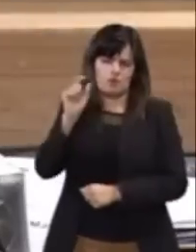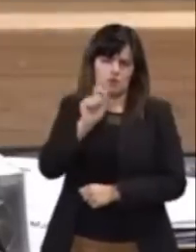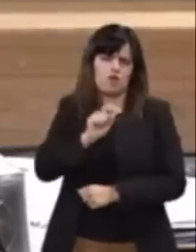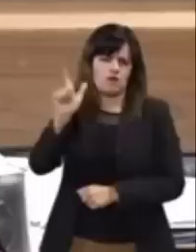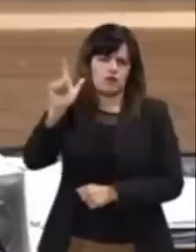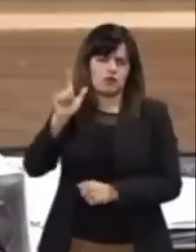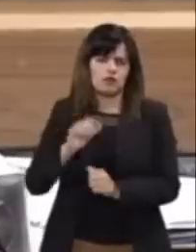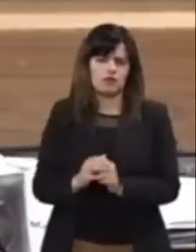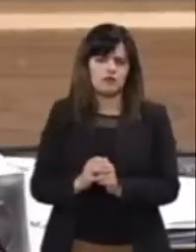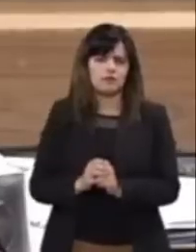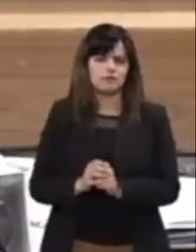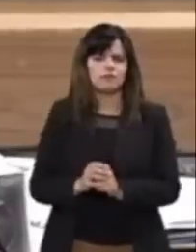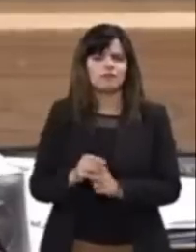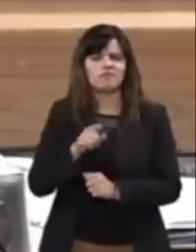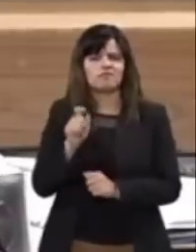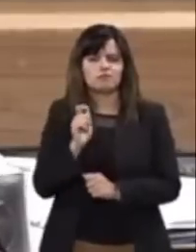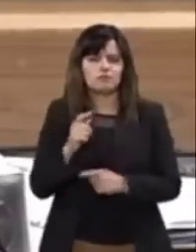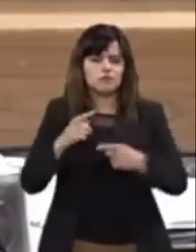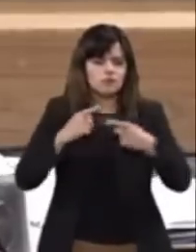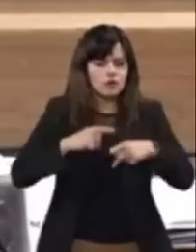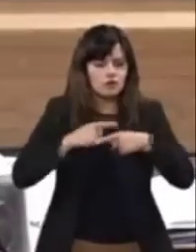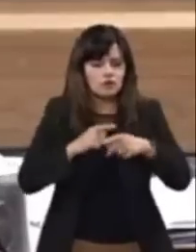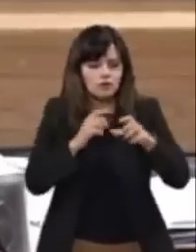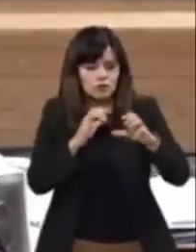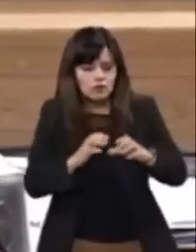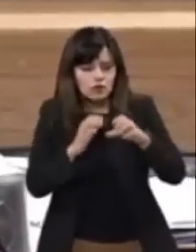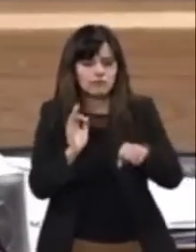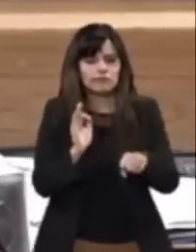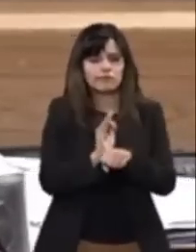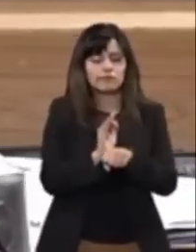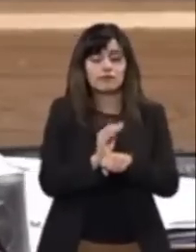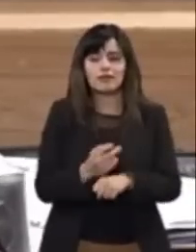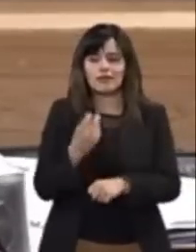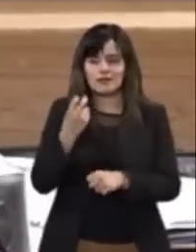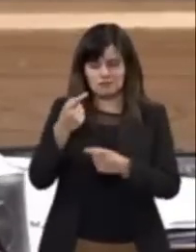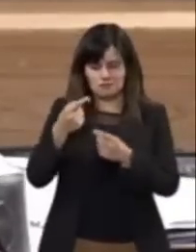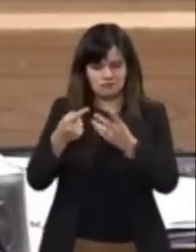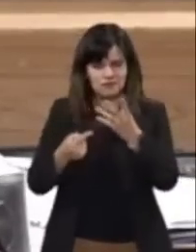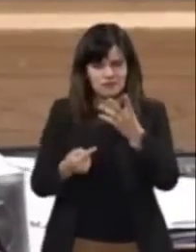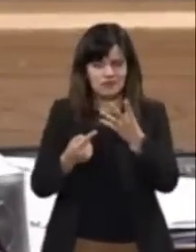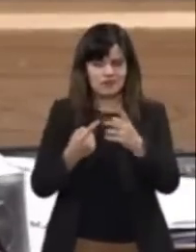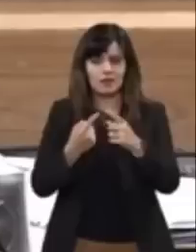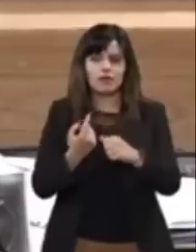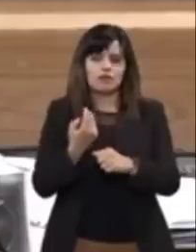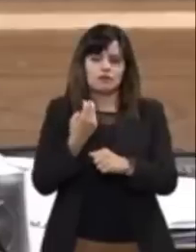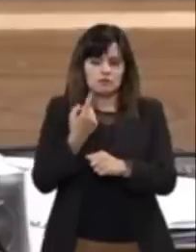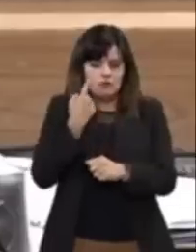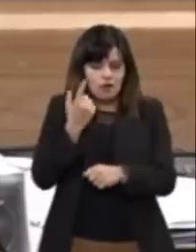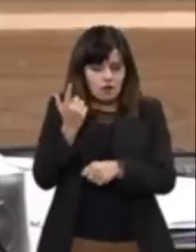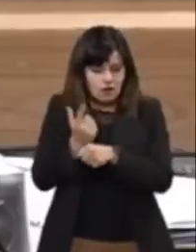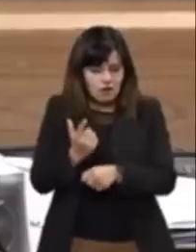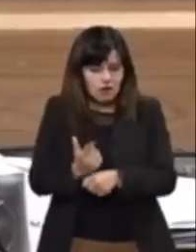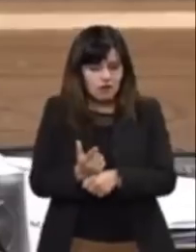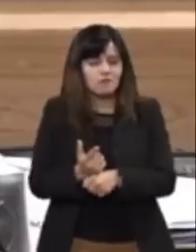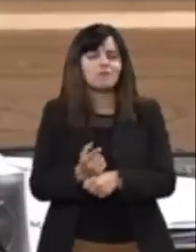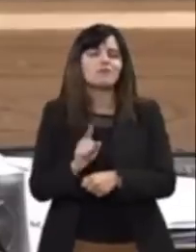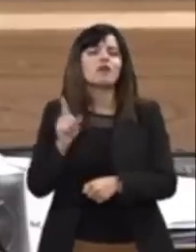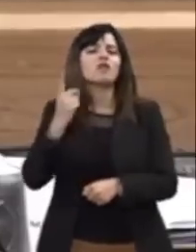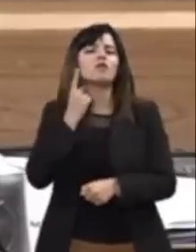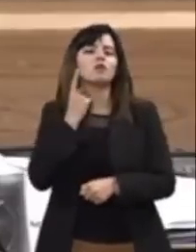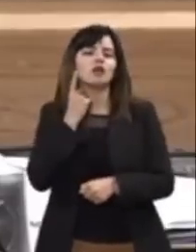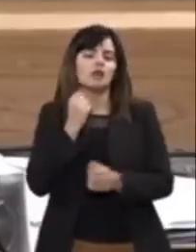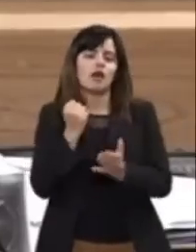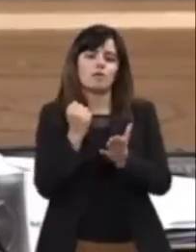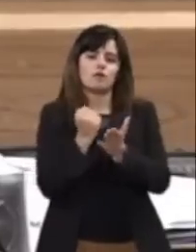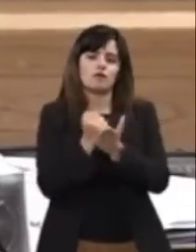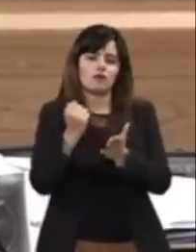protección civil. Para eso queremos, como legisladores, para eso se aprobó en el Plan B, la existencia